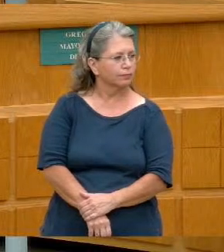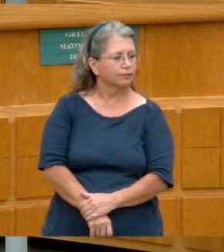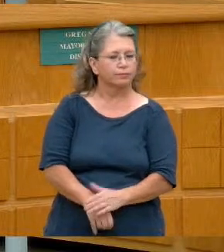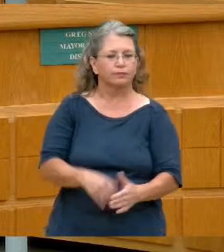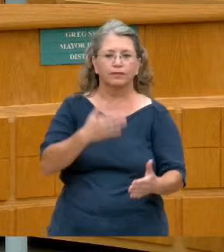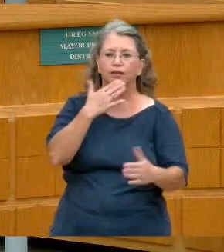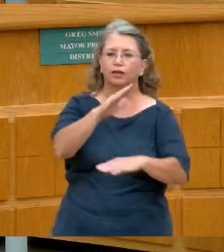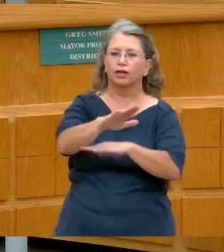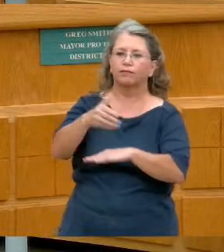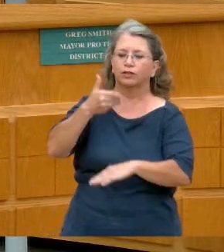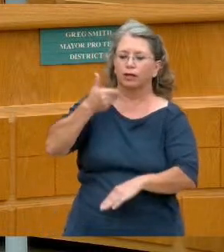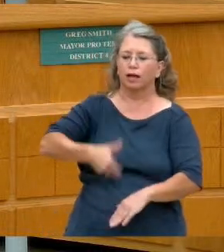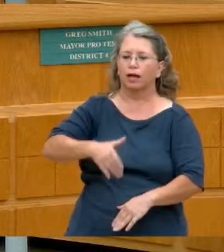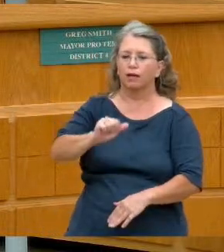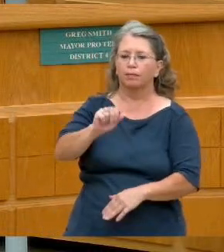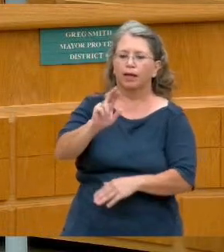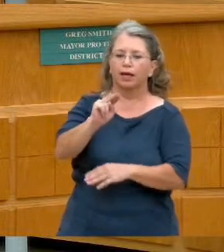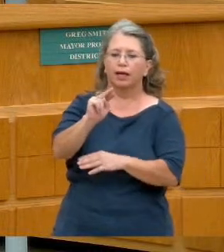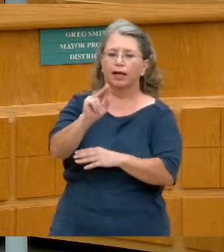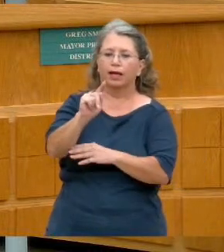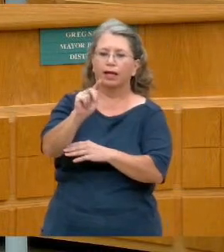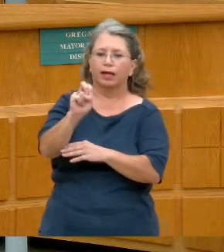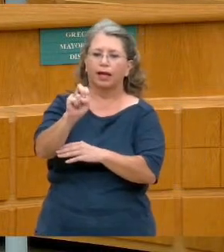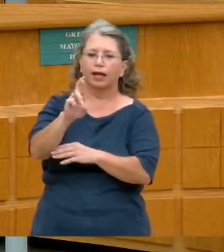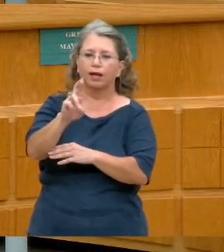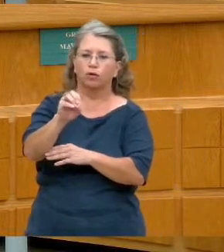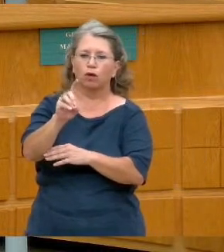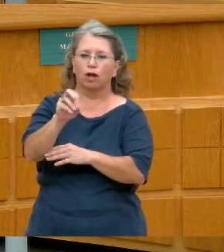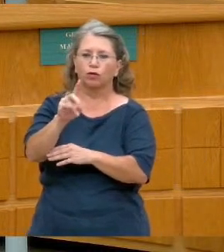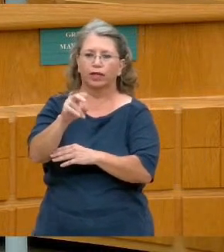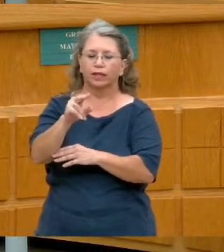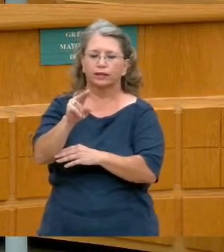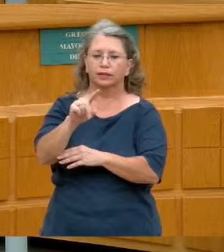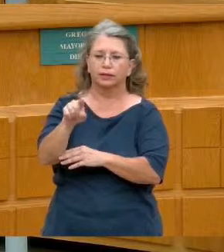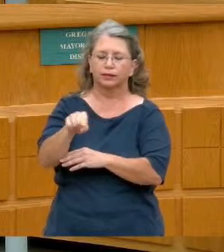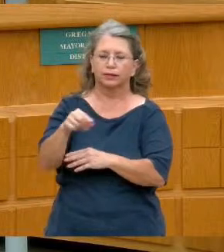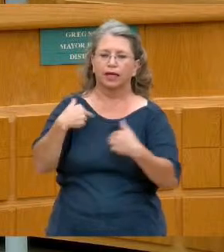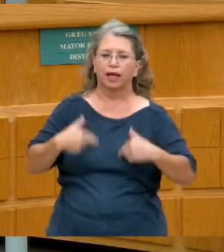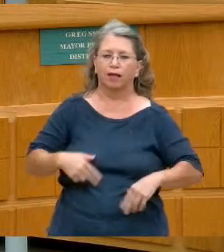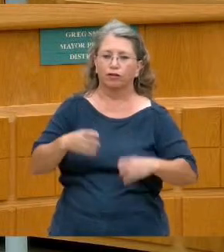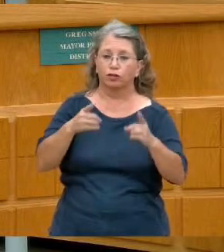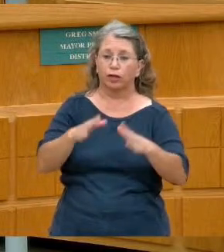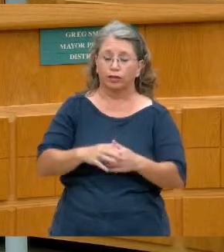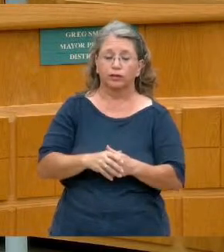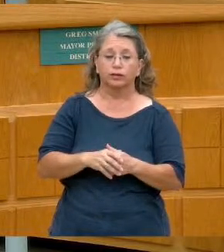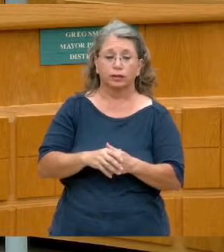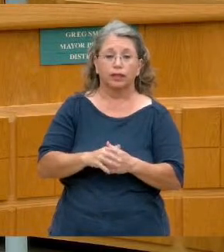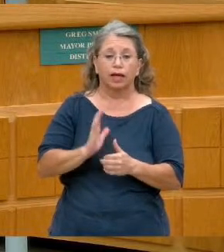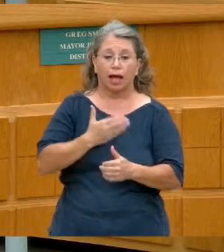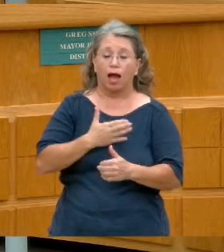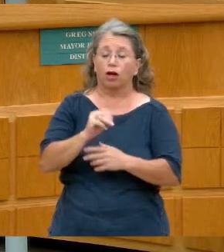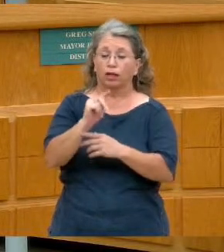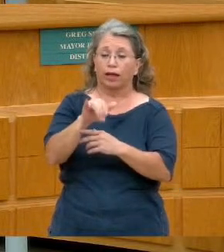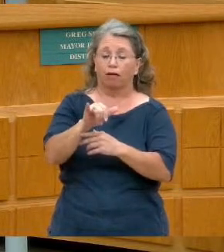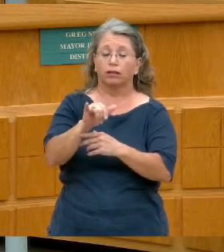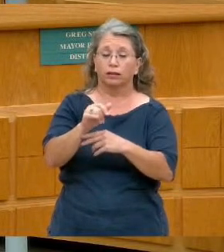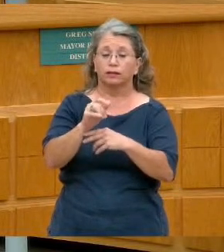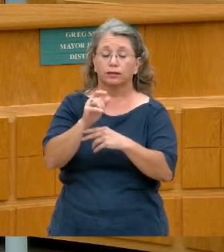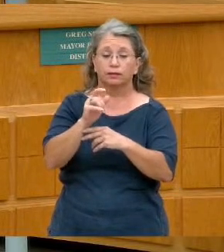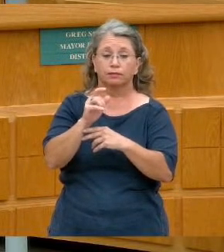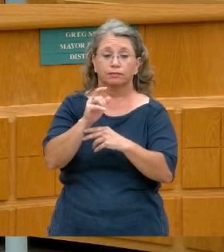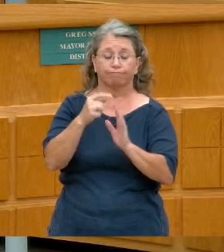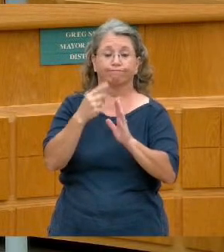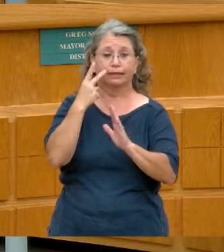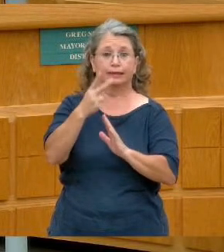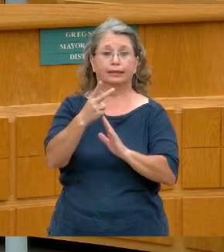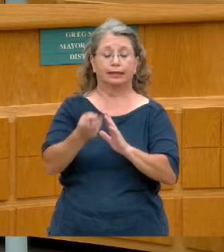Good afternoon, Annette Rodriguez, Health Director. Nueces County has experienced an increase in